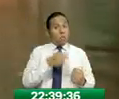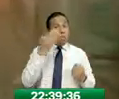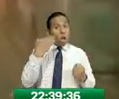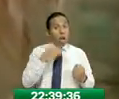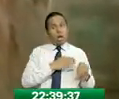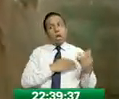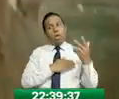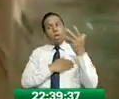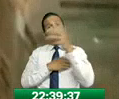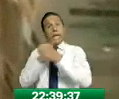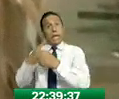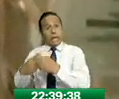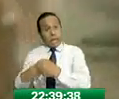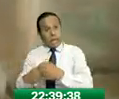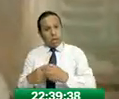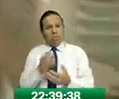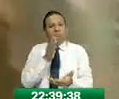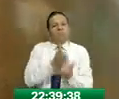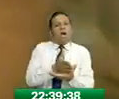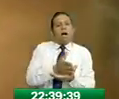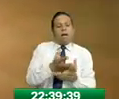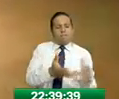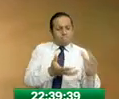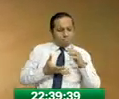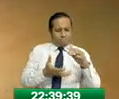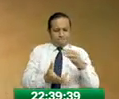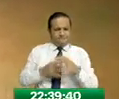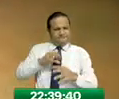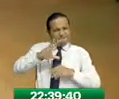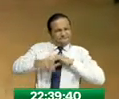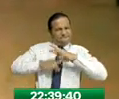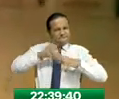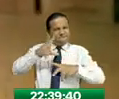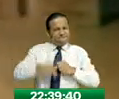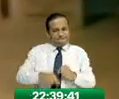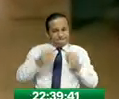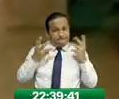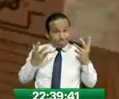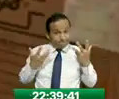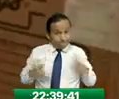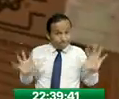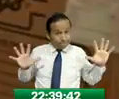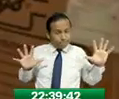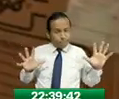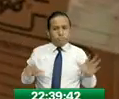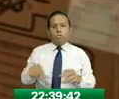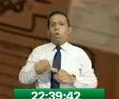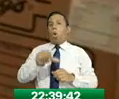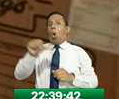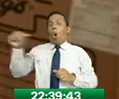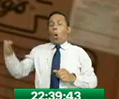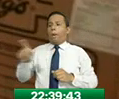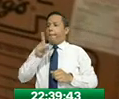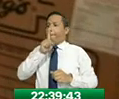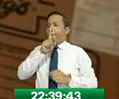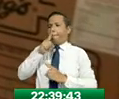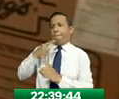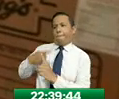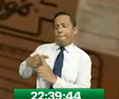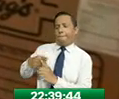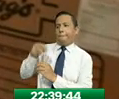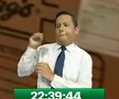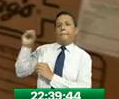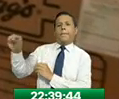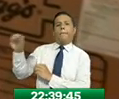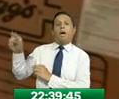parecer se trataría de una organización delictiva bien estructurada. Unos se encargaban de robar en carreteras, otros en comercializar. Los precios serían los